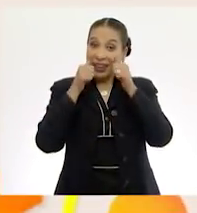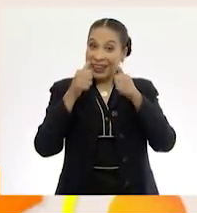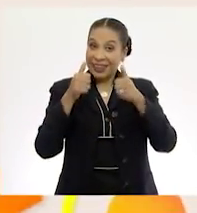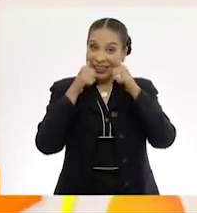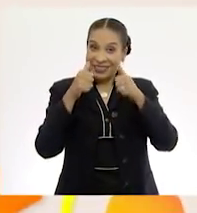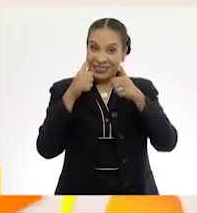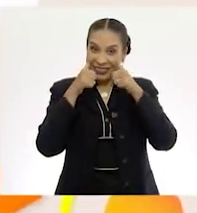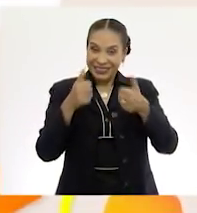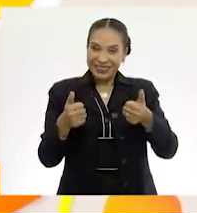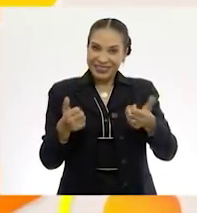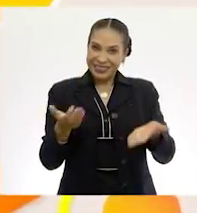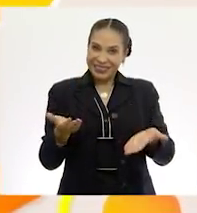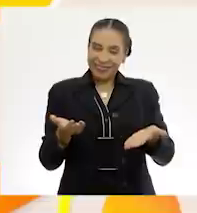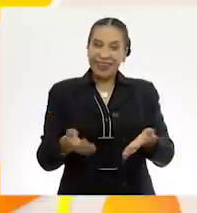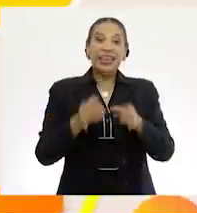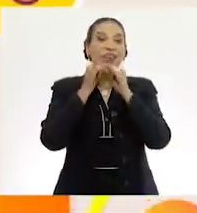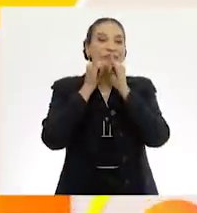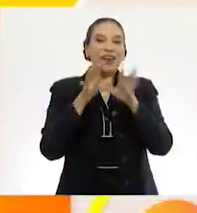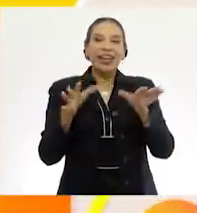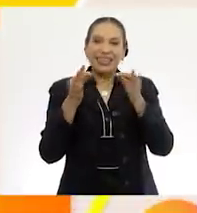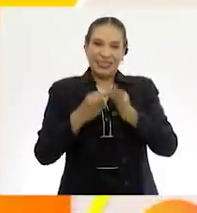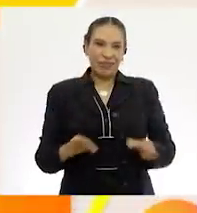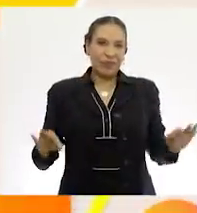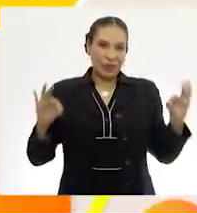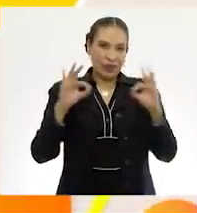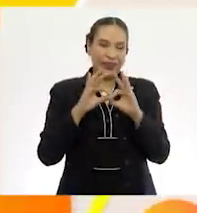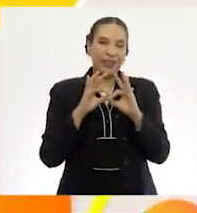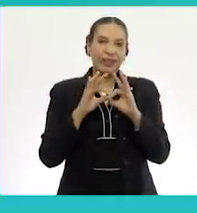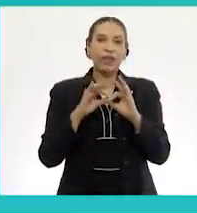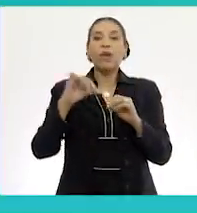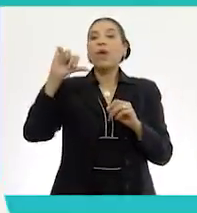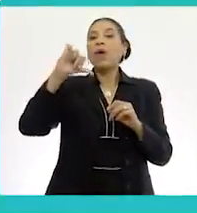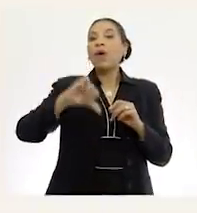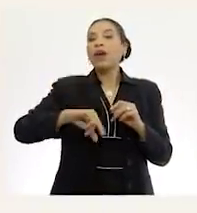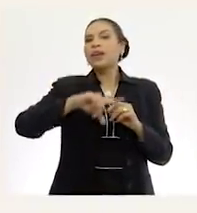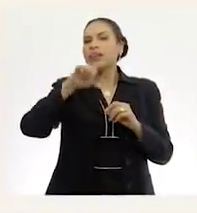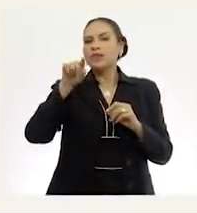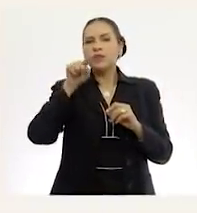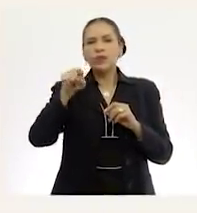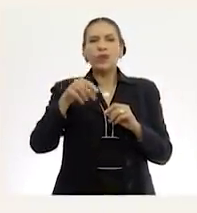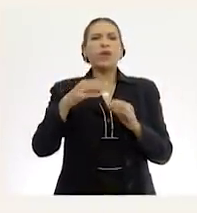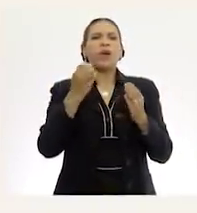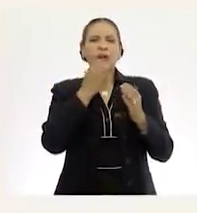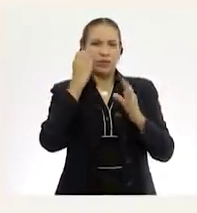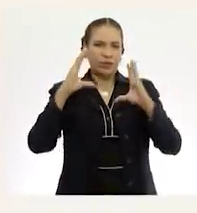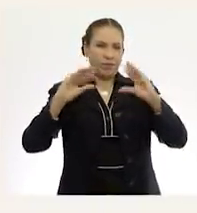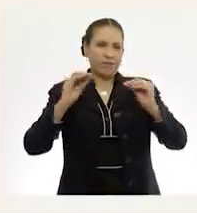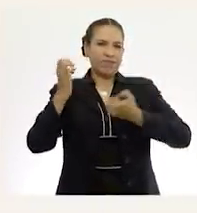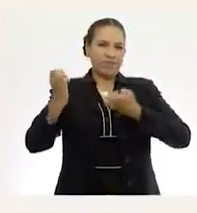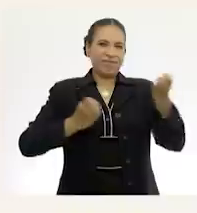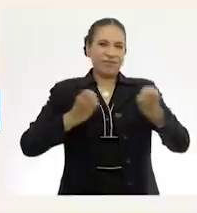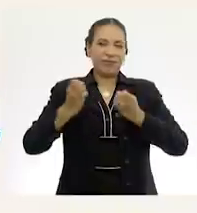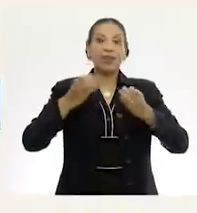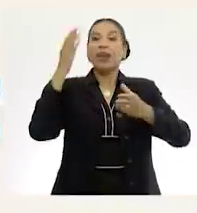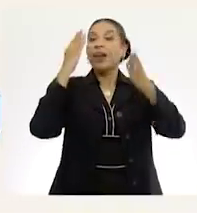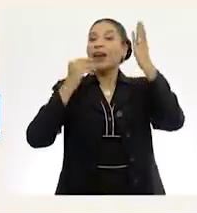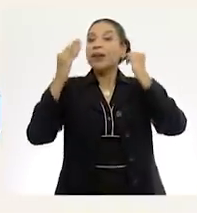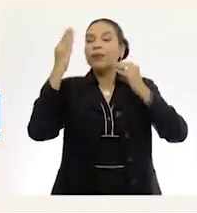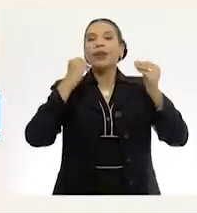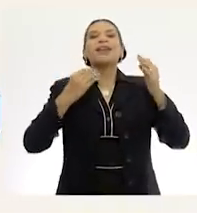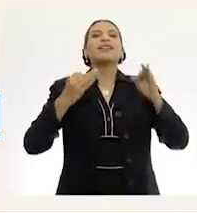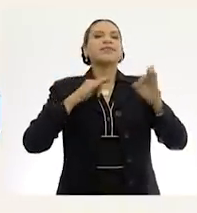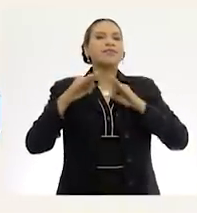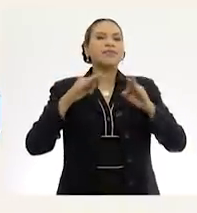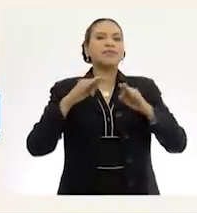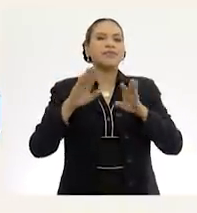Atención, atención. Información importante. Hoy, después de tu clase de educación física, aprenderemos a